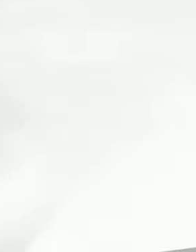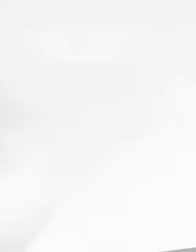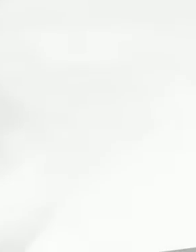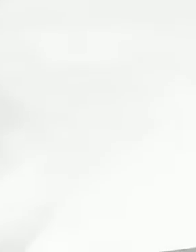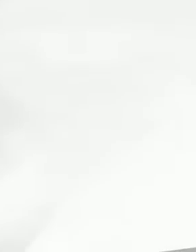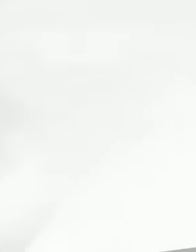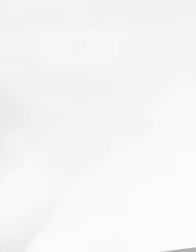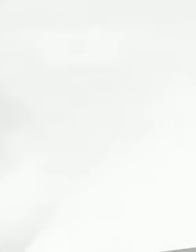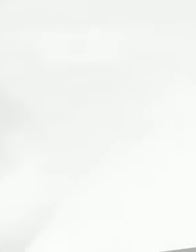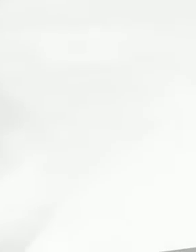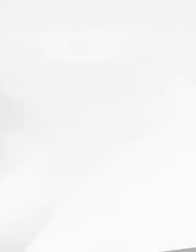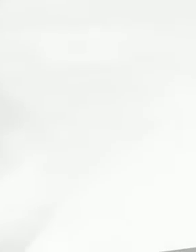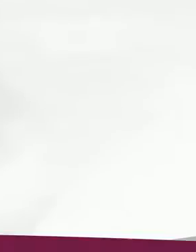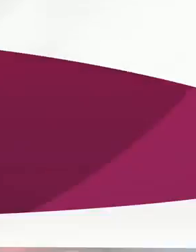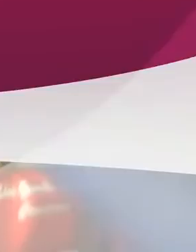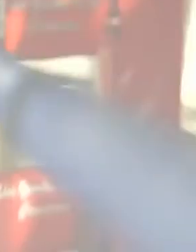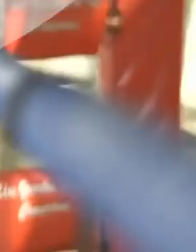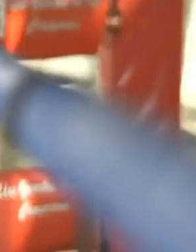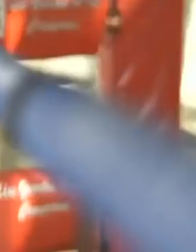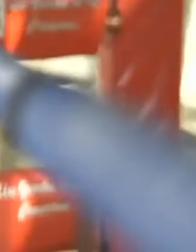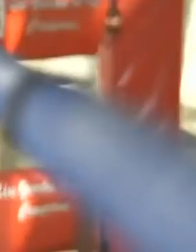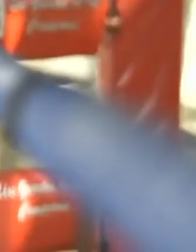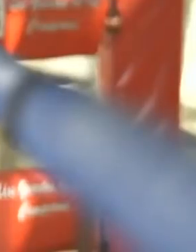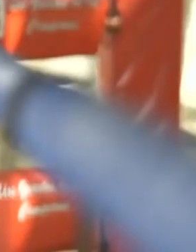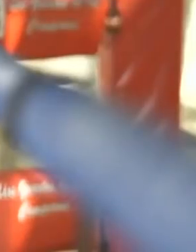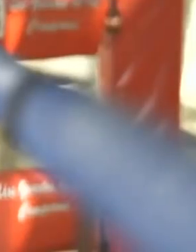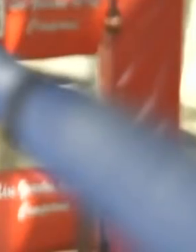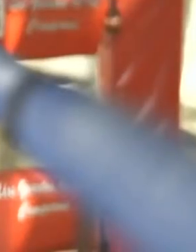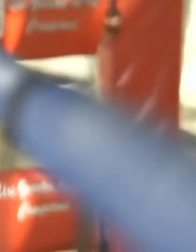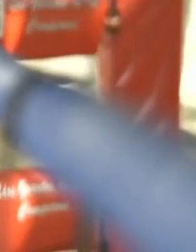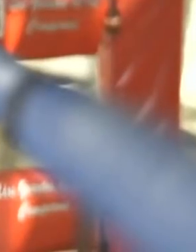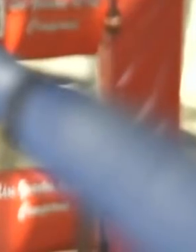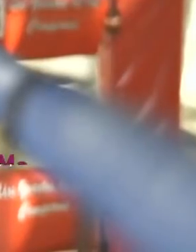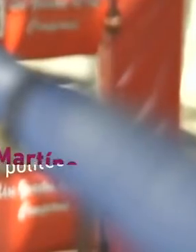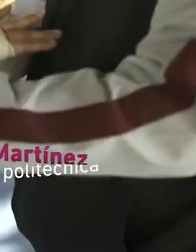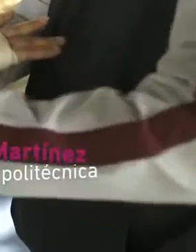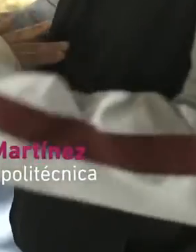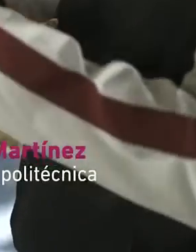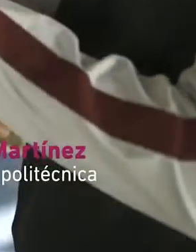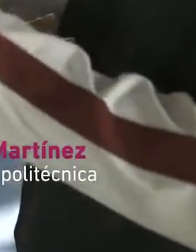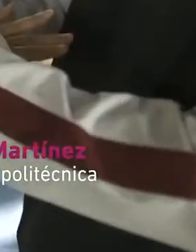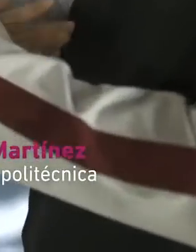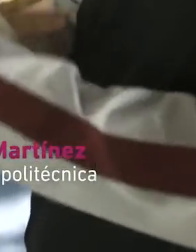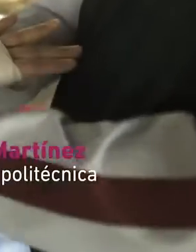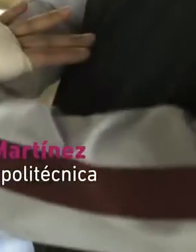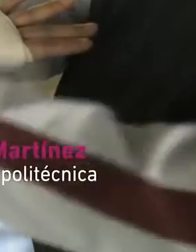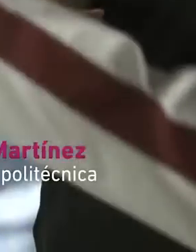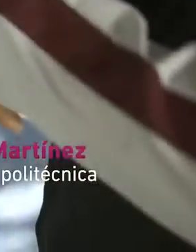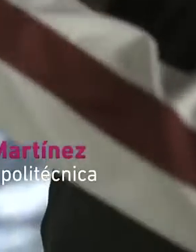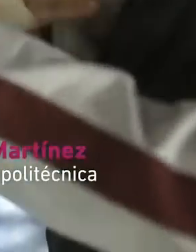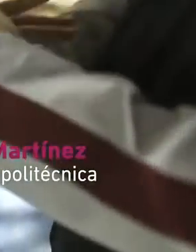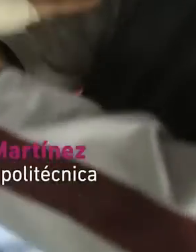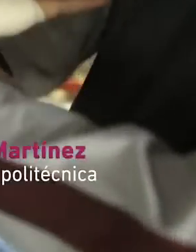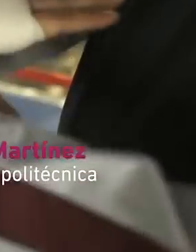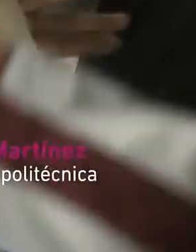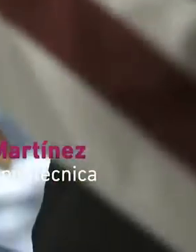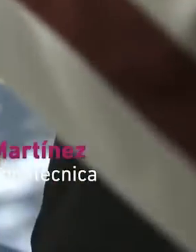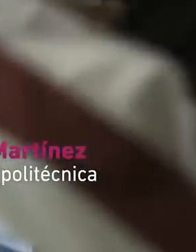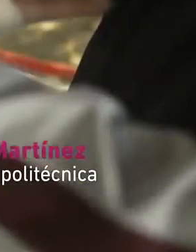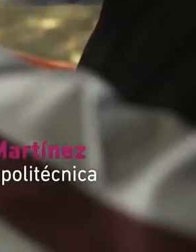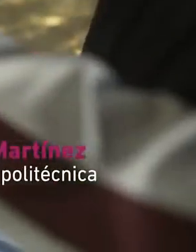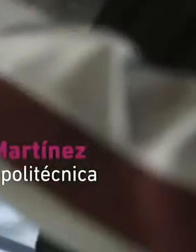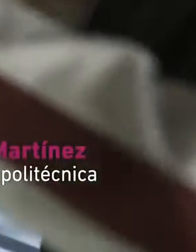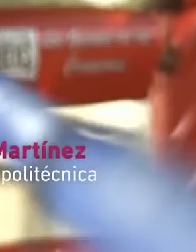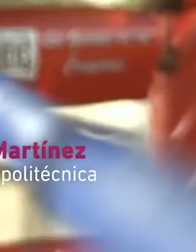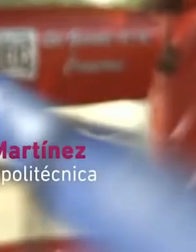Los gimnasios estaban cerrados, no es lo mismo estar entrenando en casa que aquí con mis compañeros o con personas que llevo una